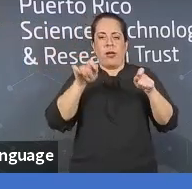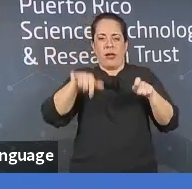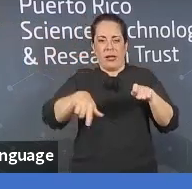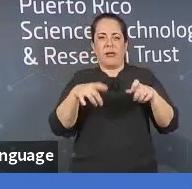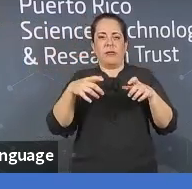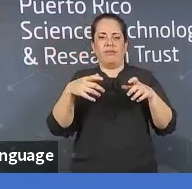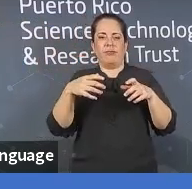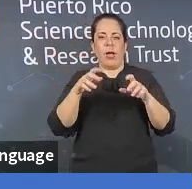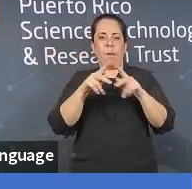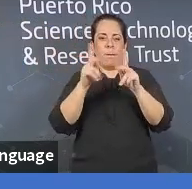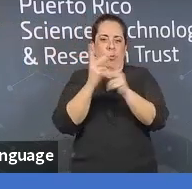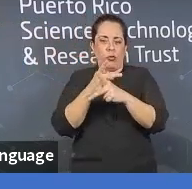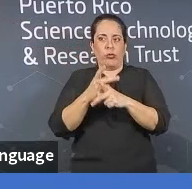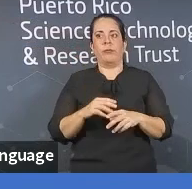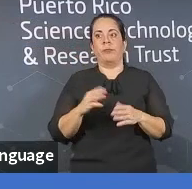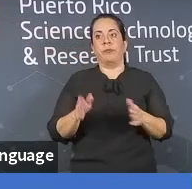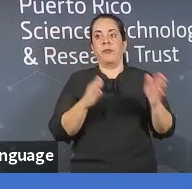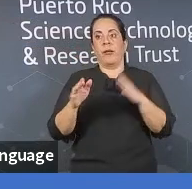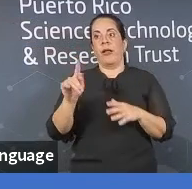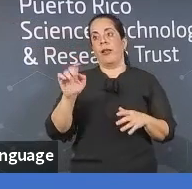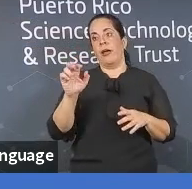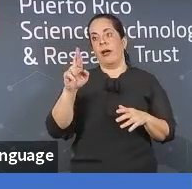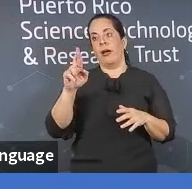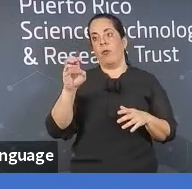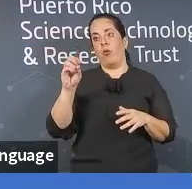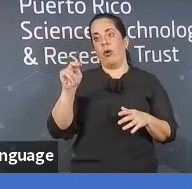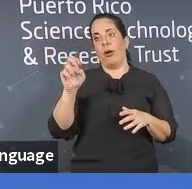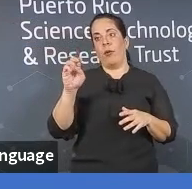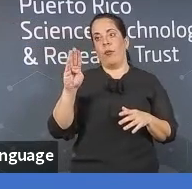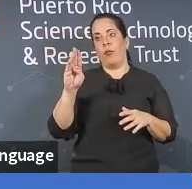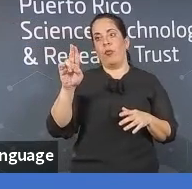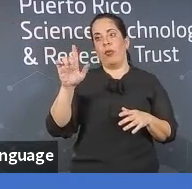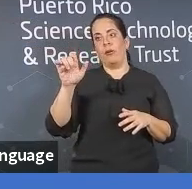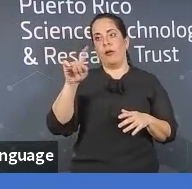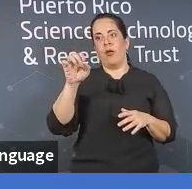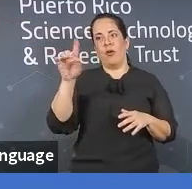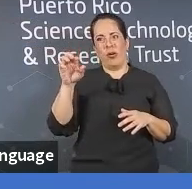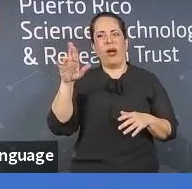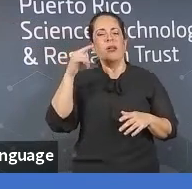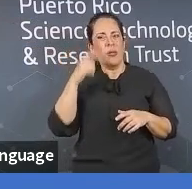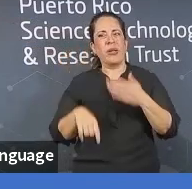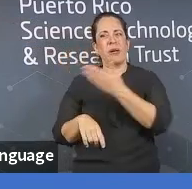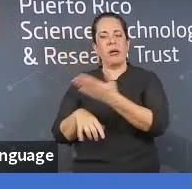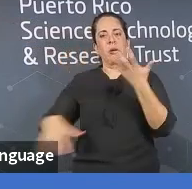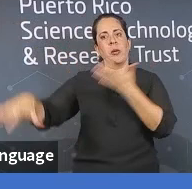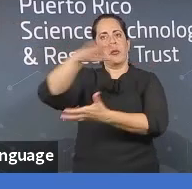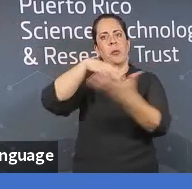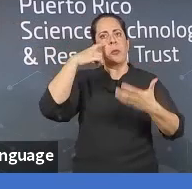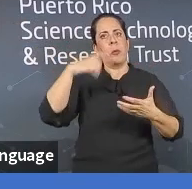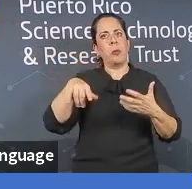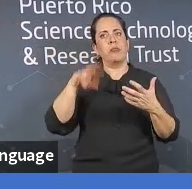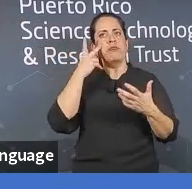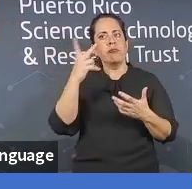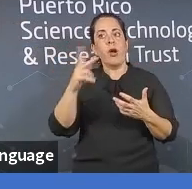haga. La termonebulizadora, dependiendo del tipo de termonebulizadora, como ven ahí, puede ser una nube visual o